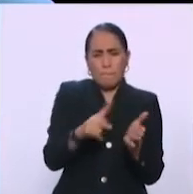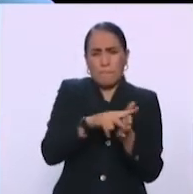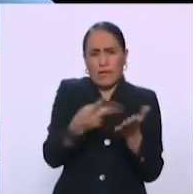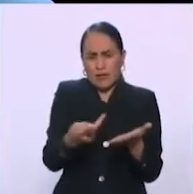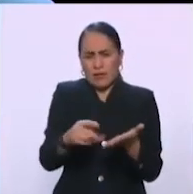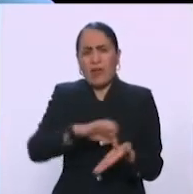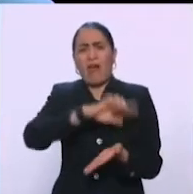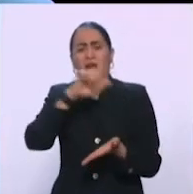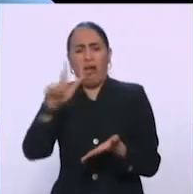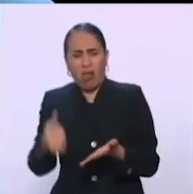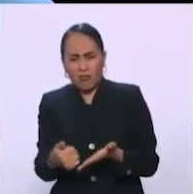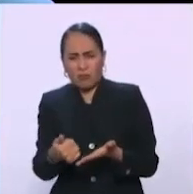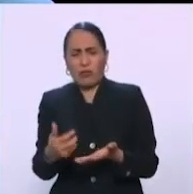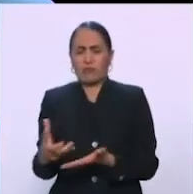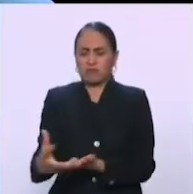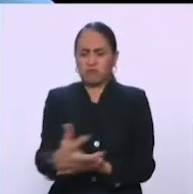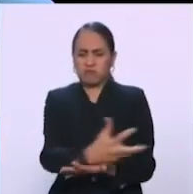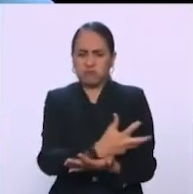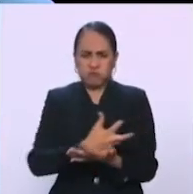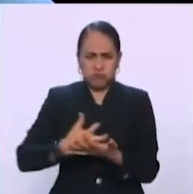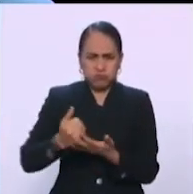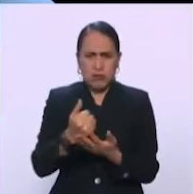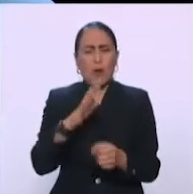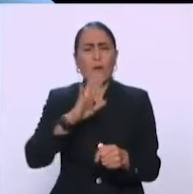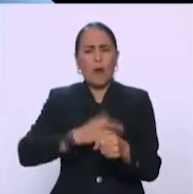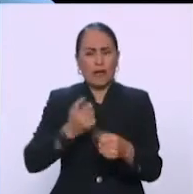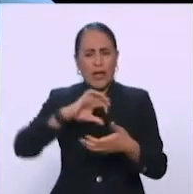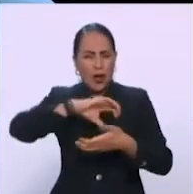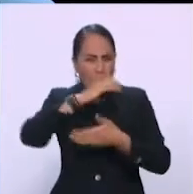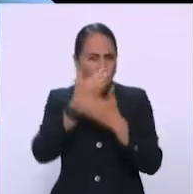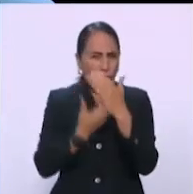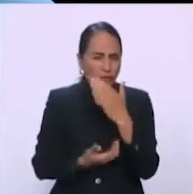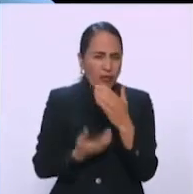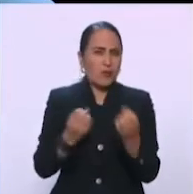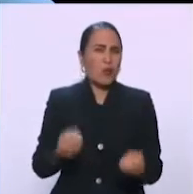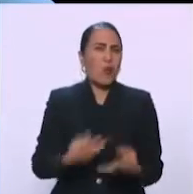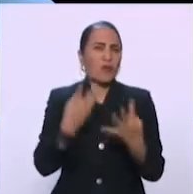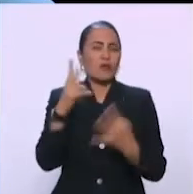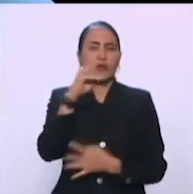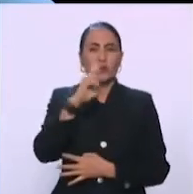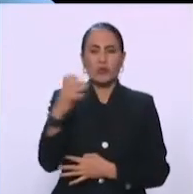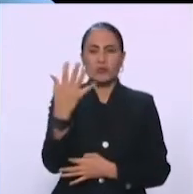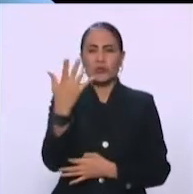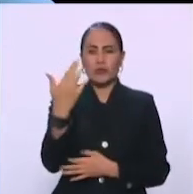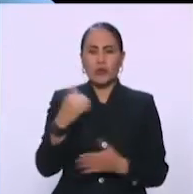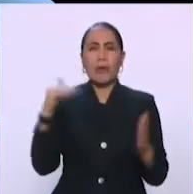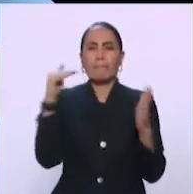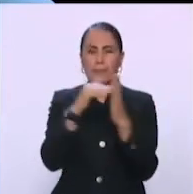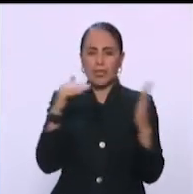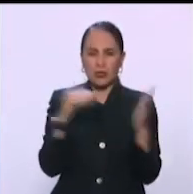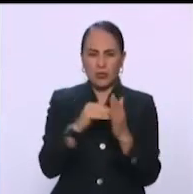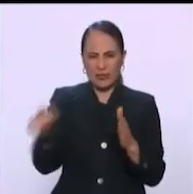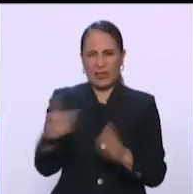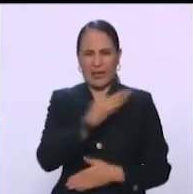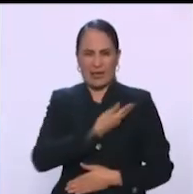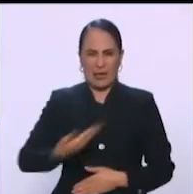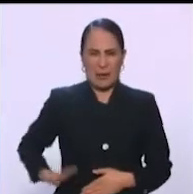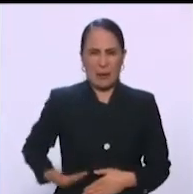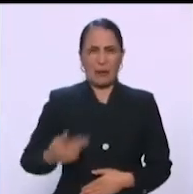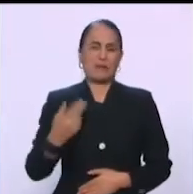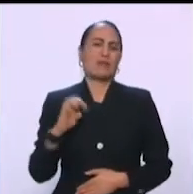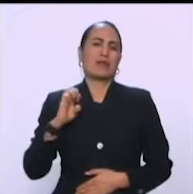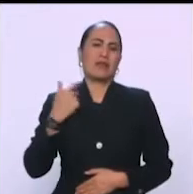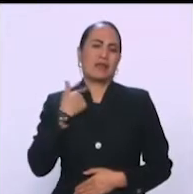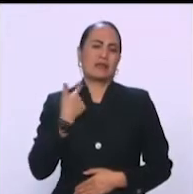un rico, a hacerse rico por los contratos de más de 250 millones de pesos en el sexenio de Peña Nieto. Entonces me parece